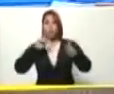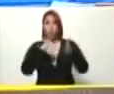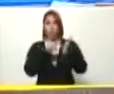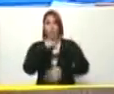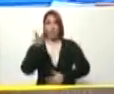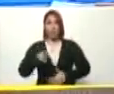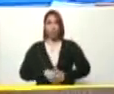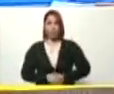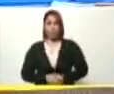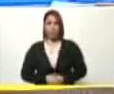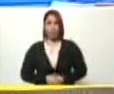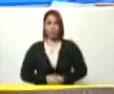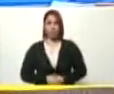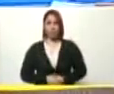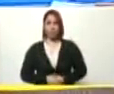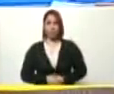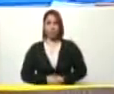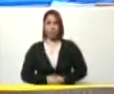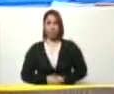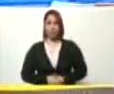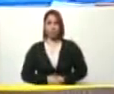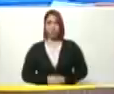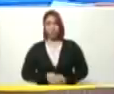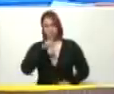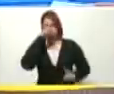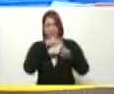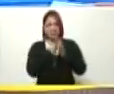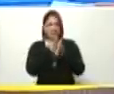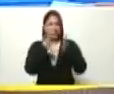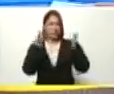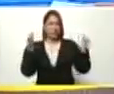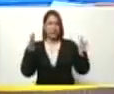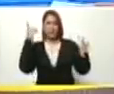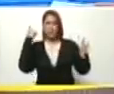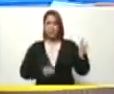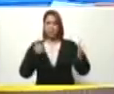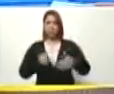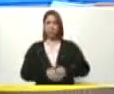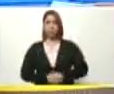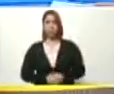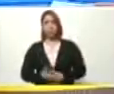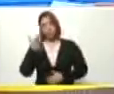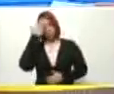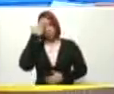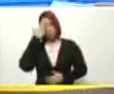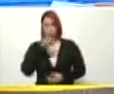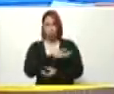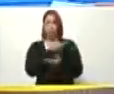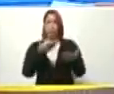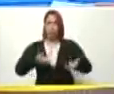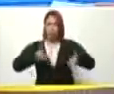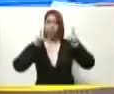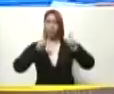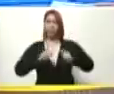2022, pongo una meta grande, pero sé que ustedes la harán posible.